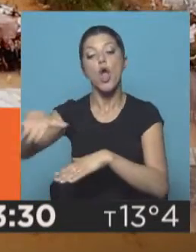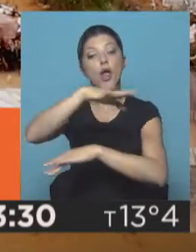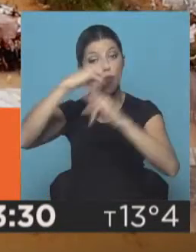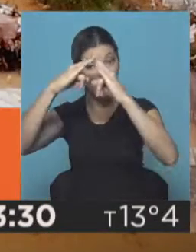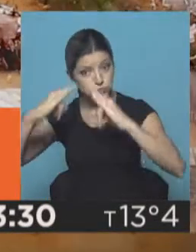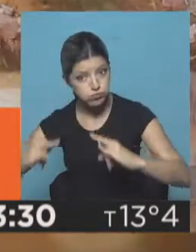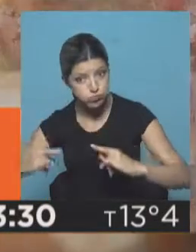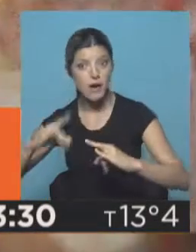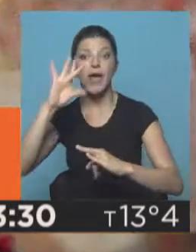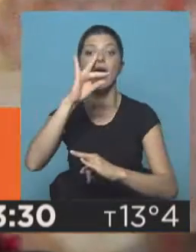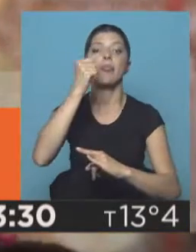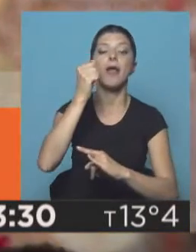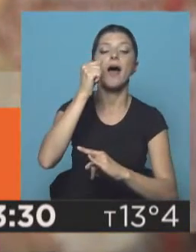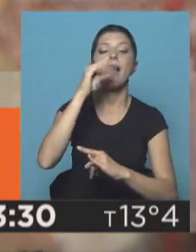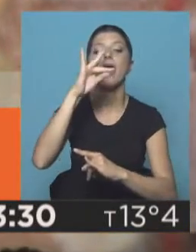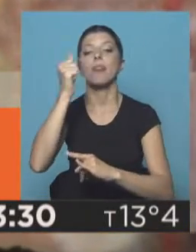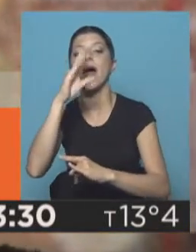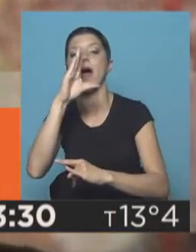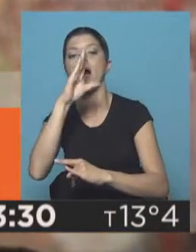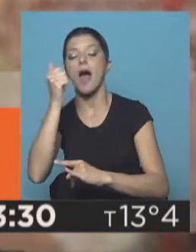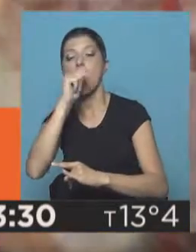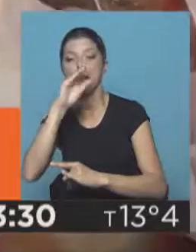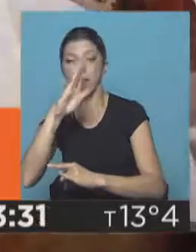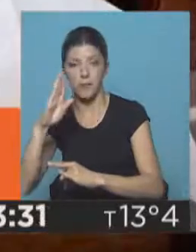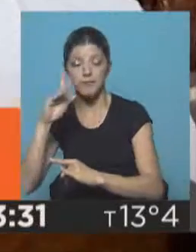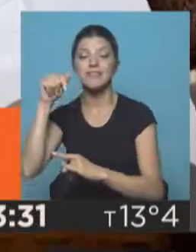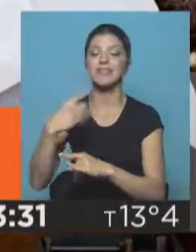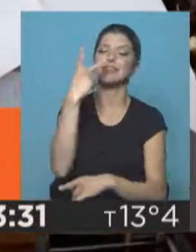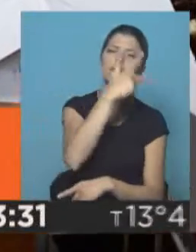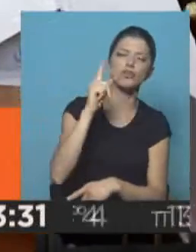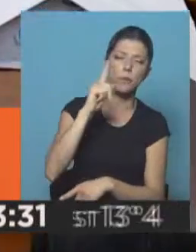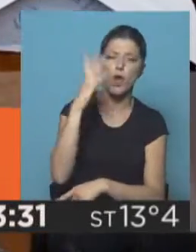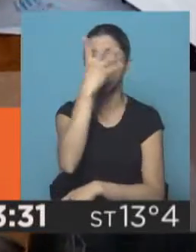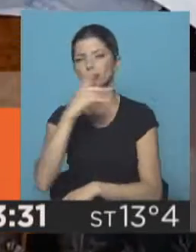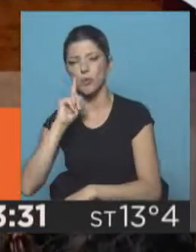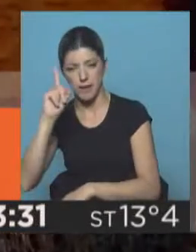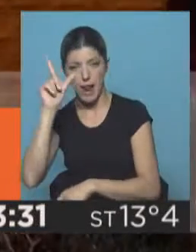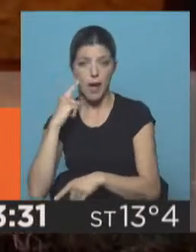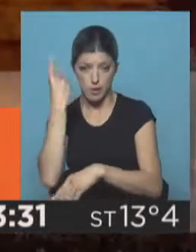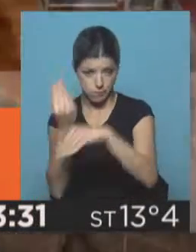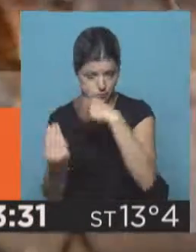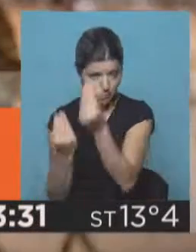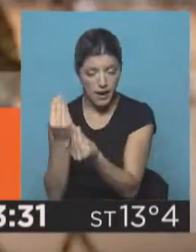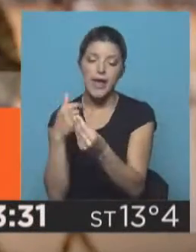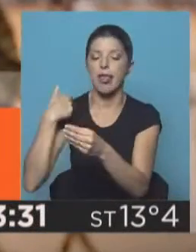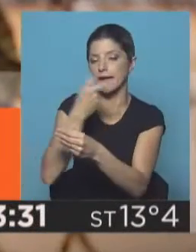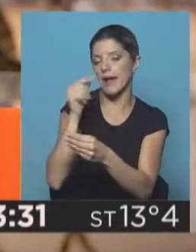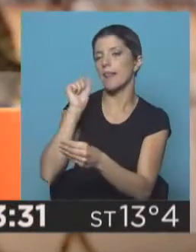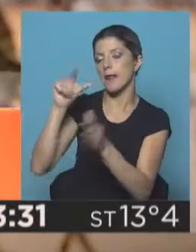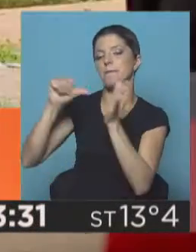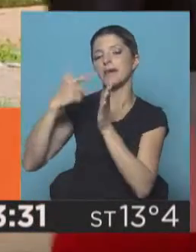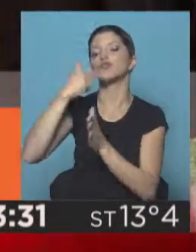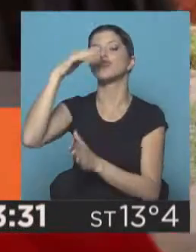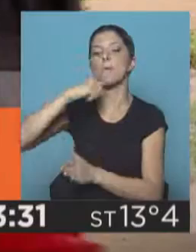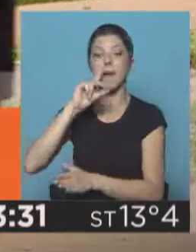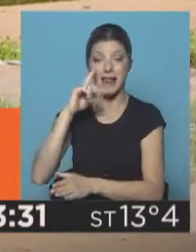de Dadaab, el mayor del mundo con entre 300.000 y 400.000 refugiados, la mayoría de ellos somalíes, ha pasado